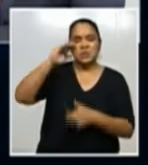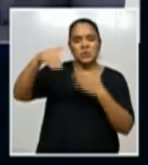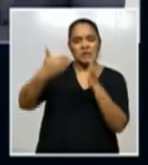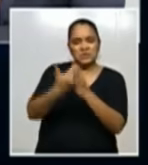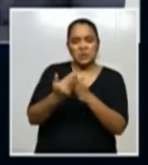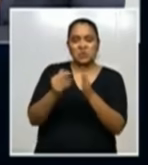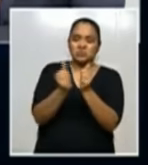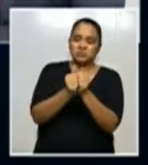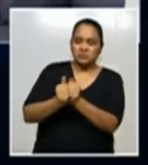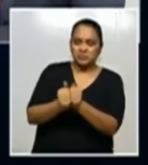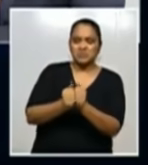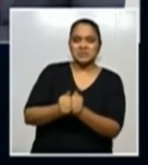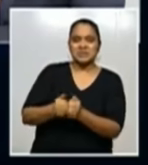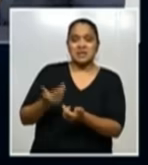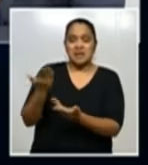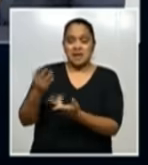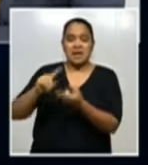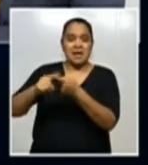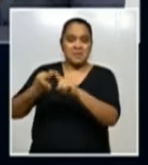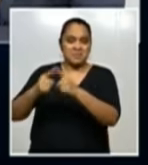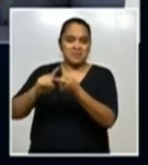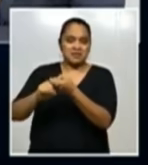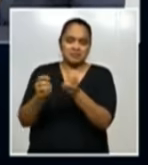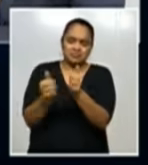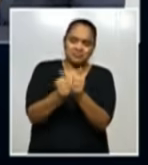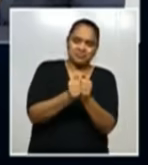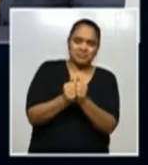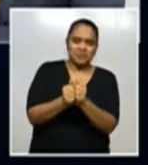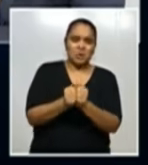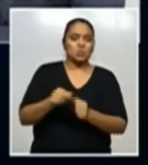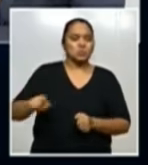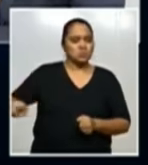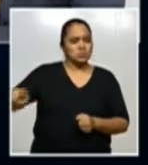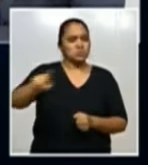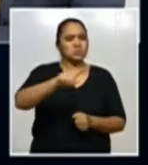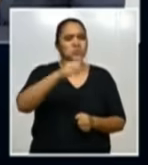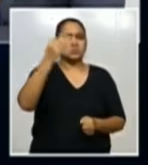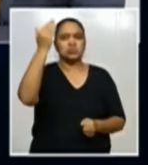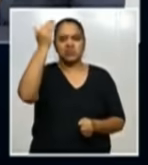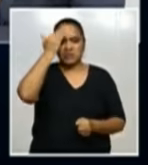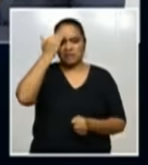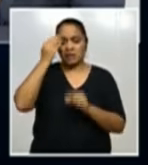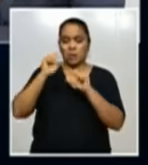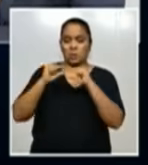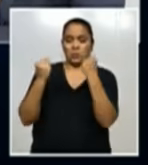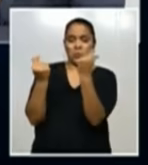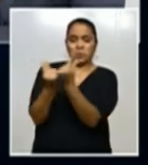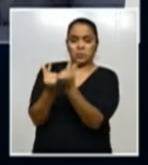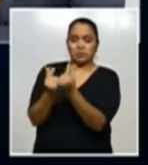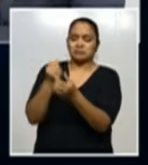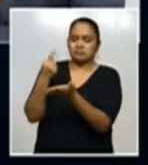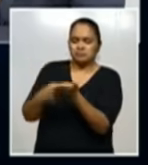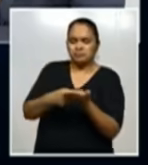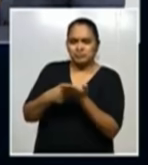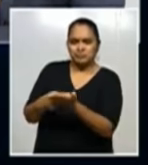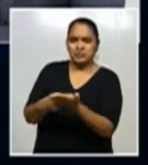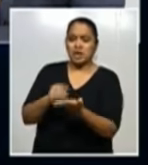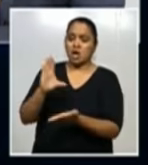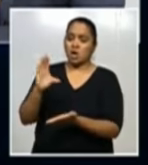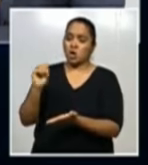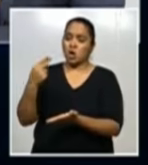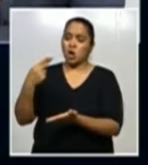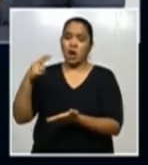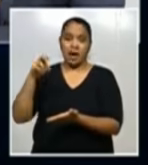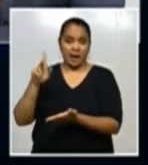lo acompañan. Creo que usted se ha dado cuenta, estamos involucrados en mesas con el COEP y otras organizaciones. Y